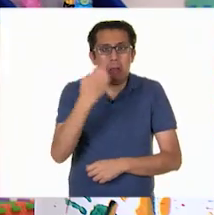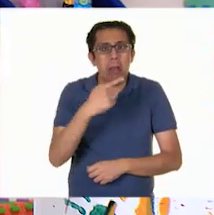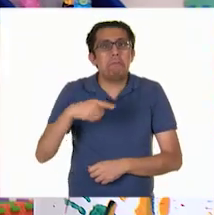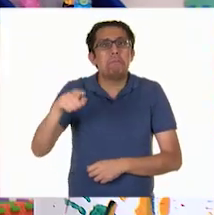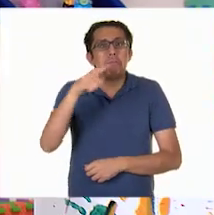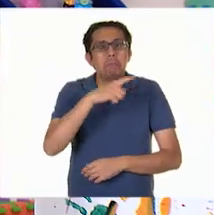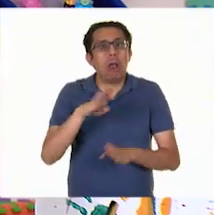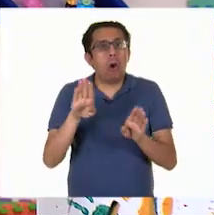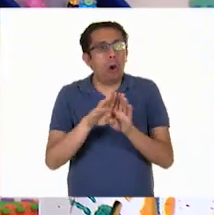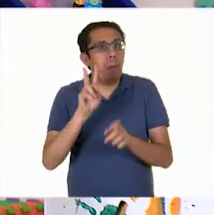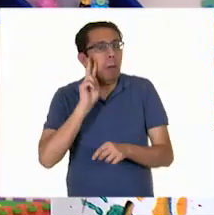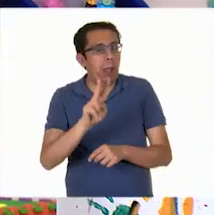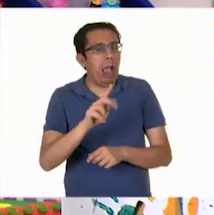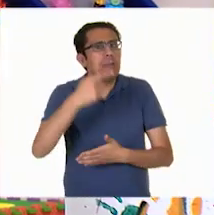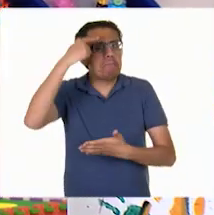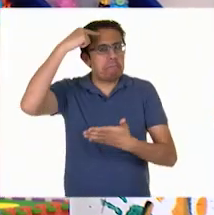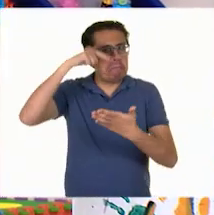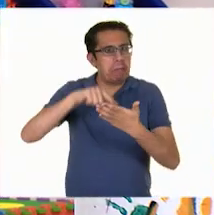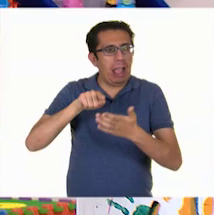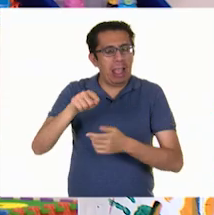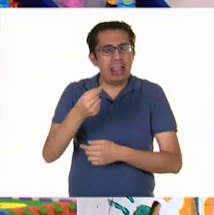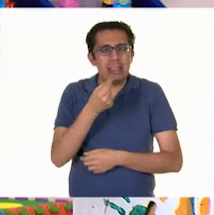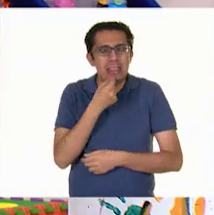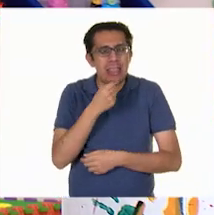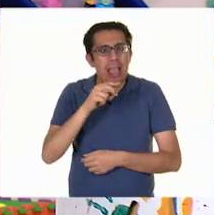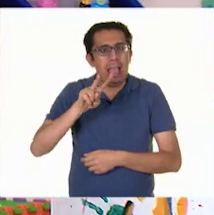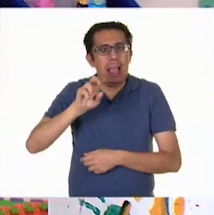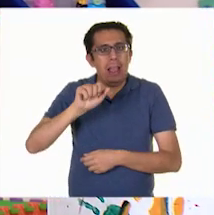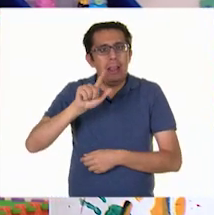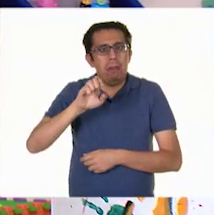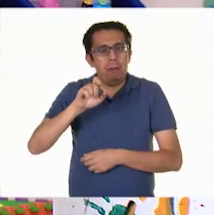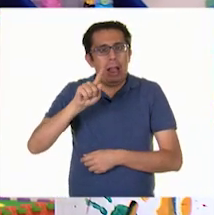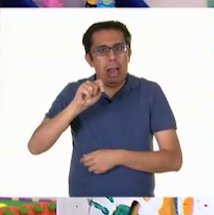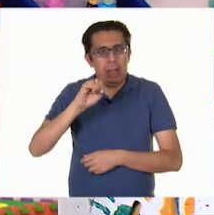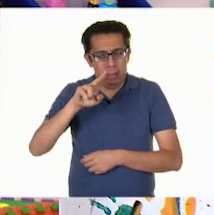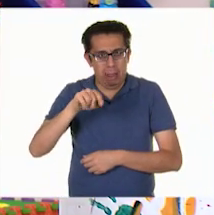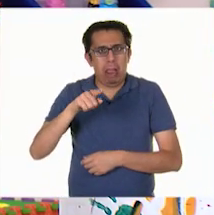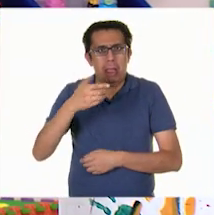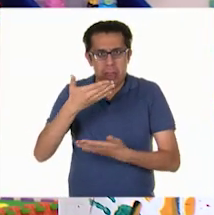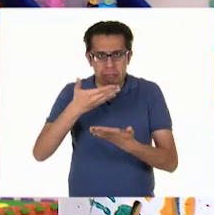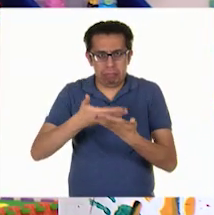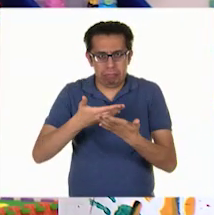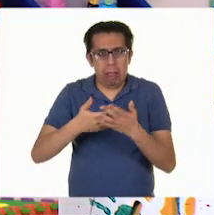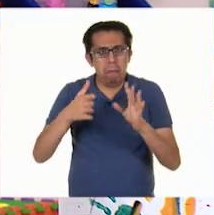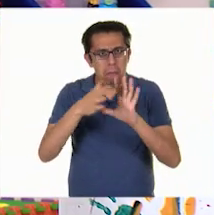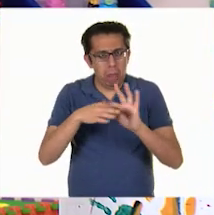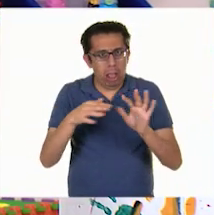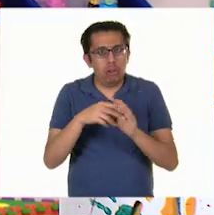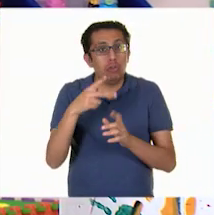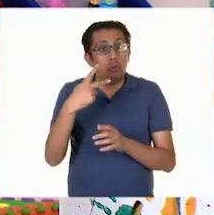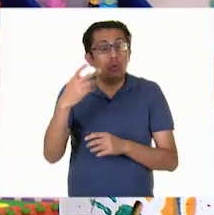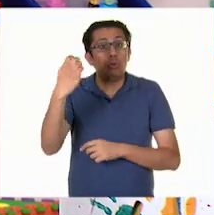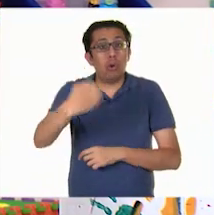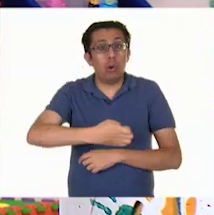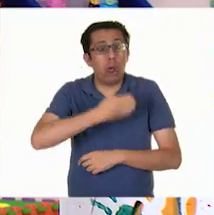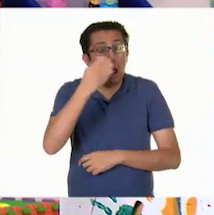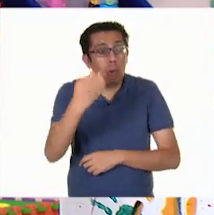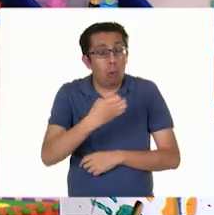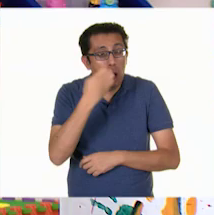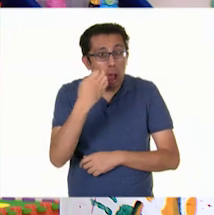ellas? Yo creo que Valentina tiene un buen argumento para opinar que la regla de su escuela de que